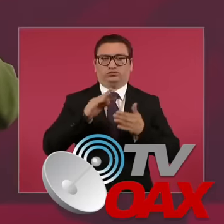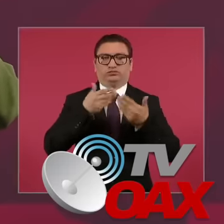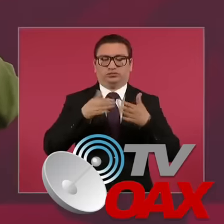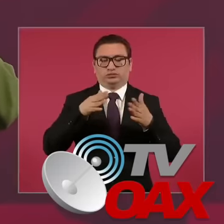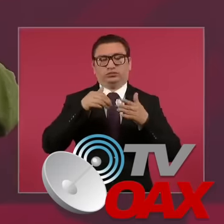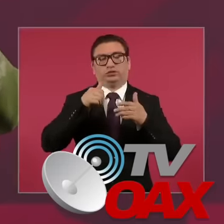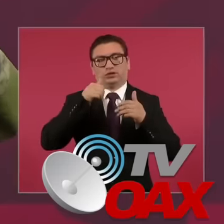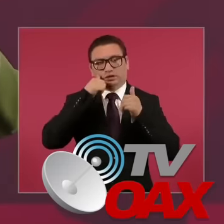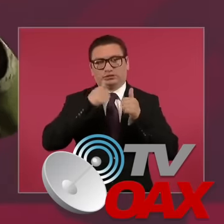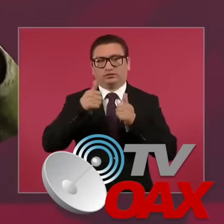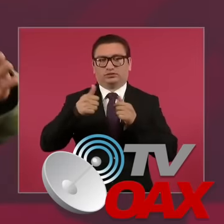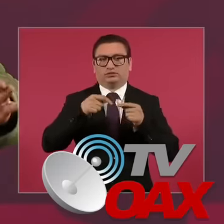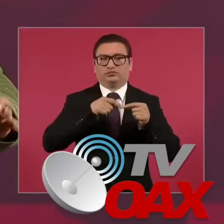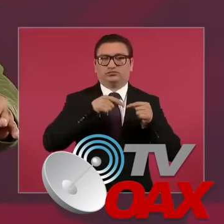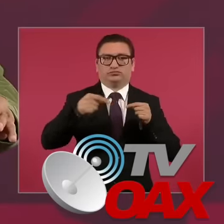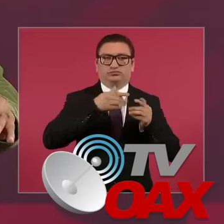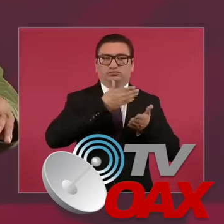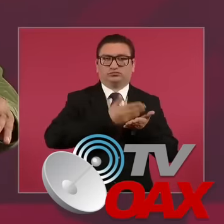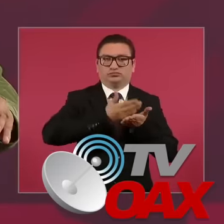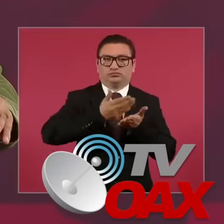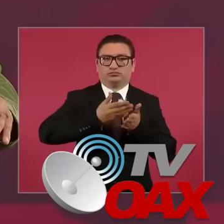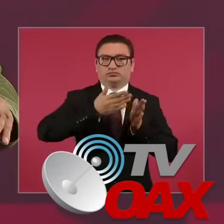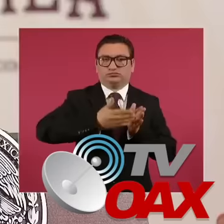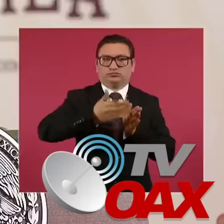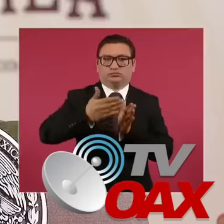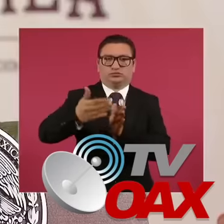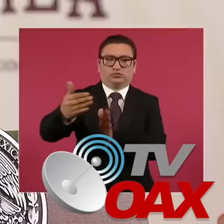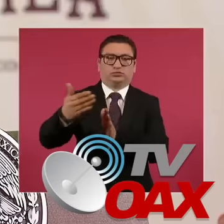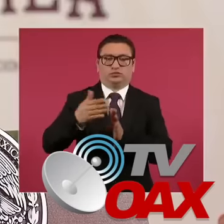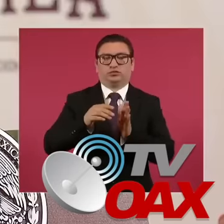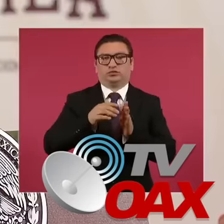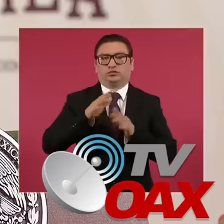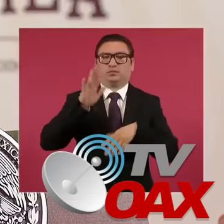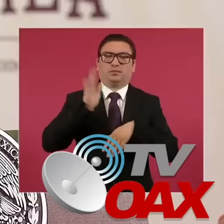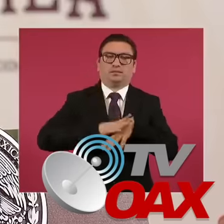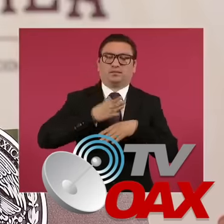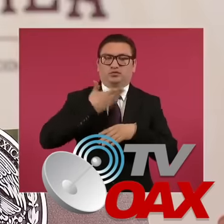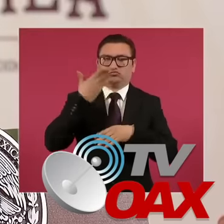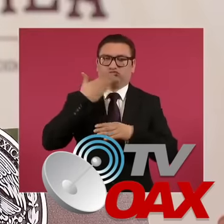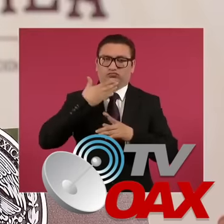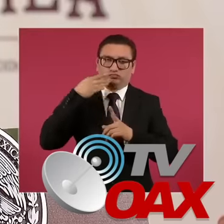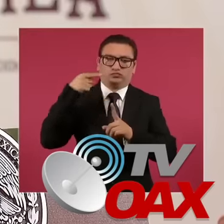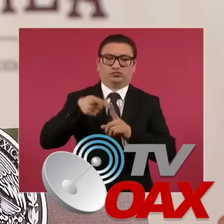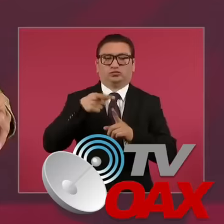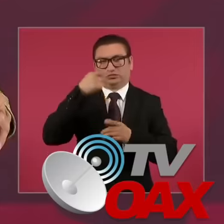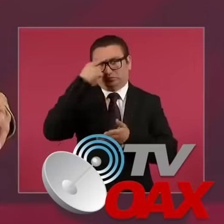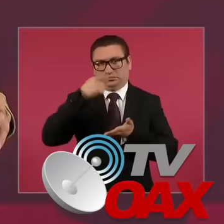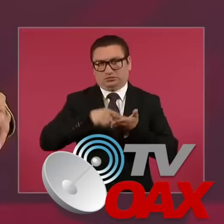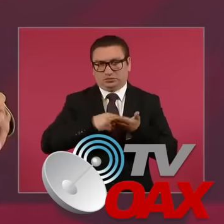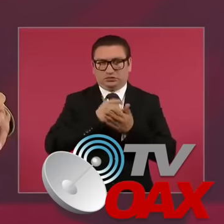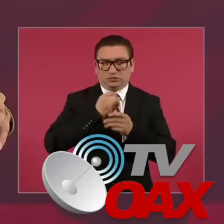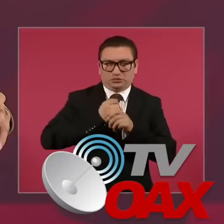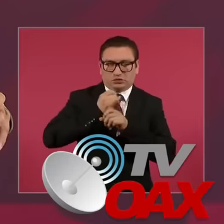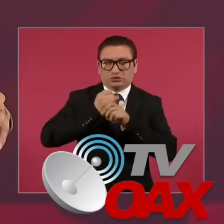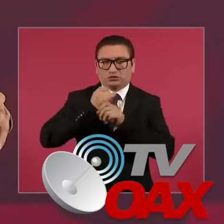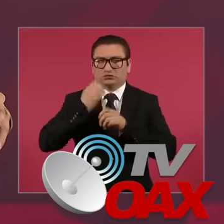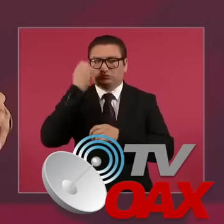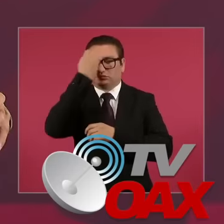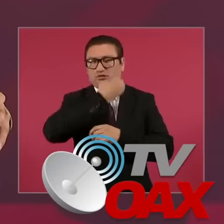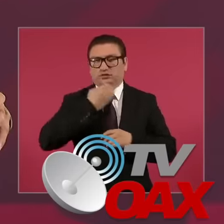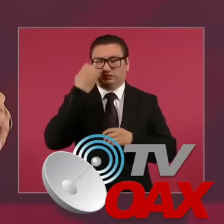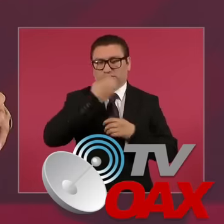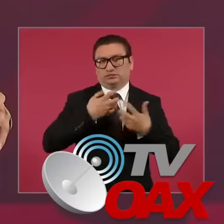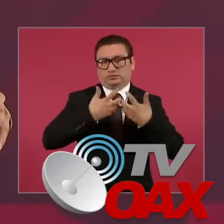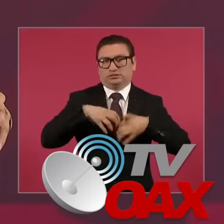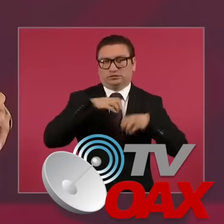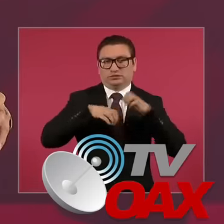atender tramos específicos, es decir, los tramos de mayor demanda que suponemos, de acuerdo con los estudios que ha hecho